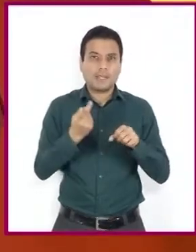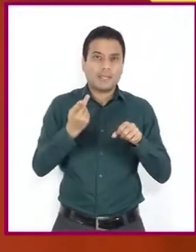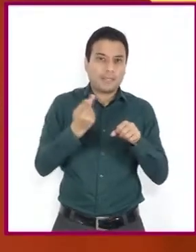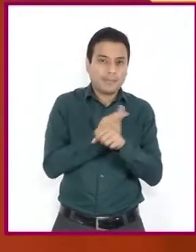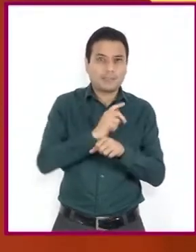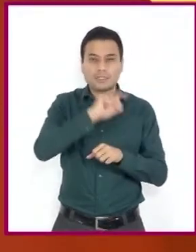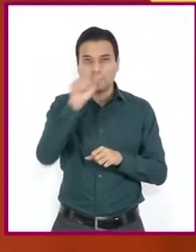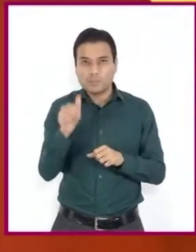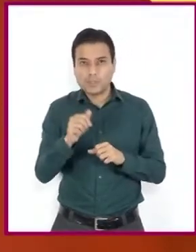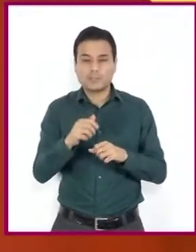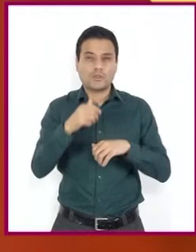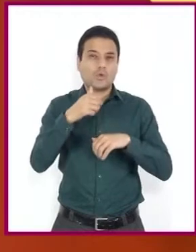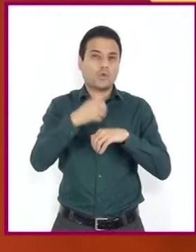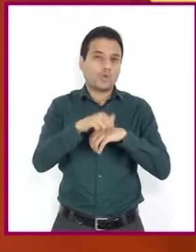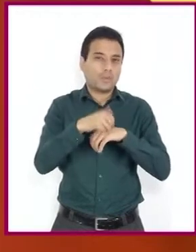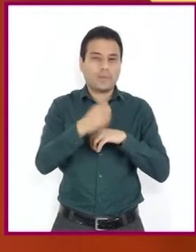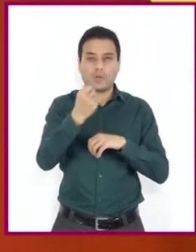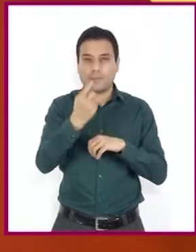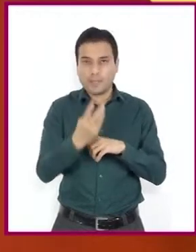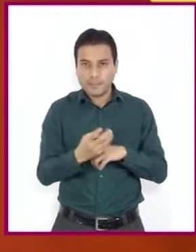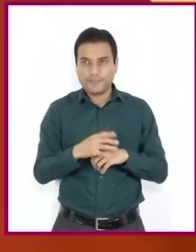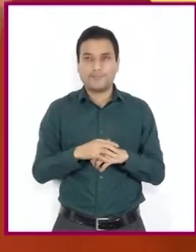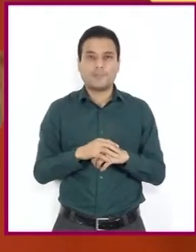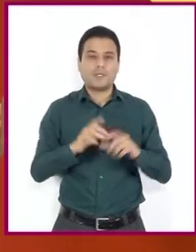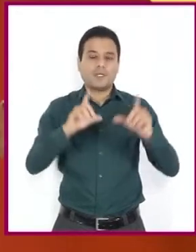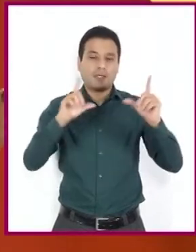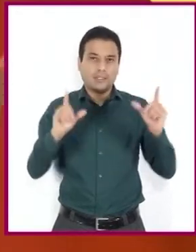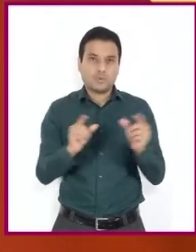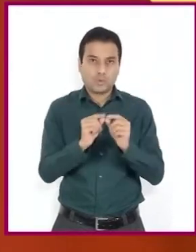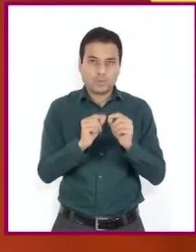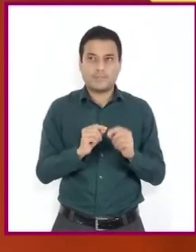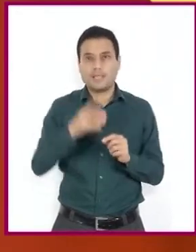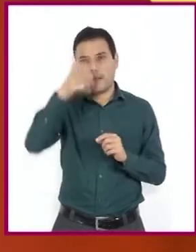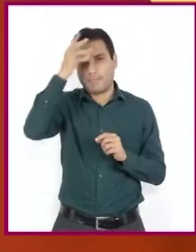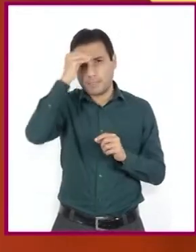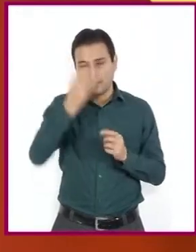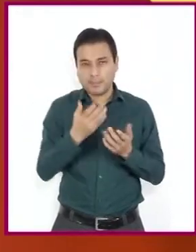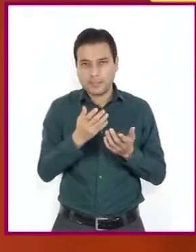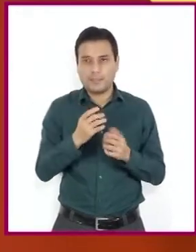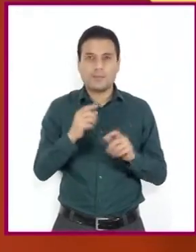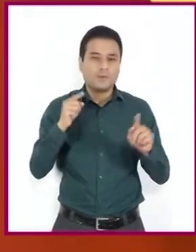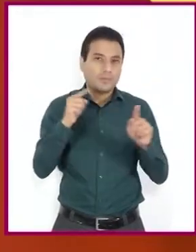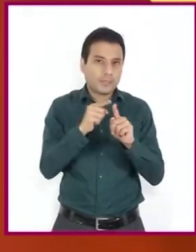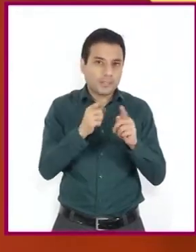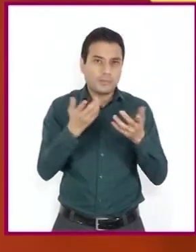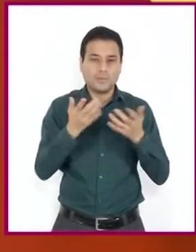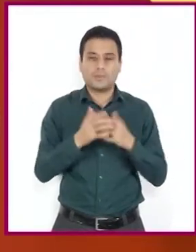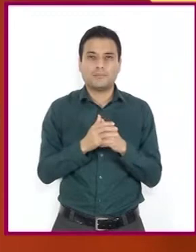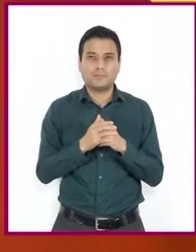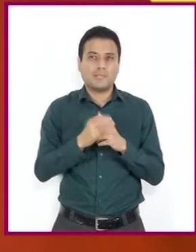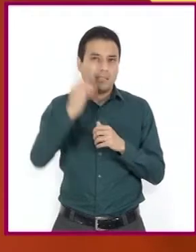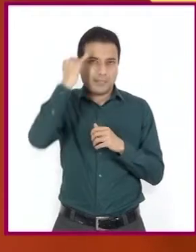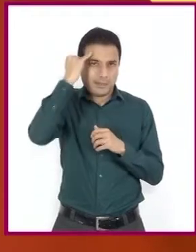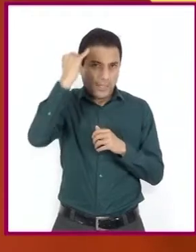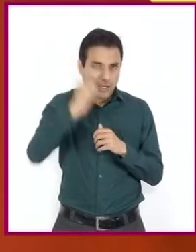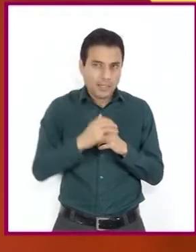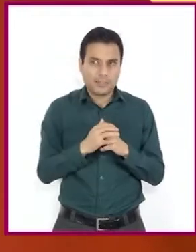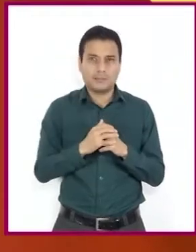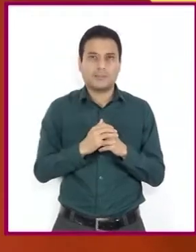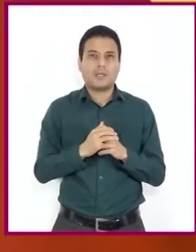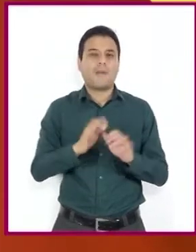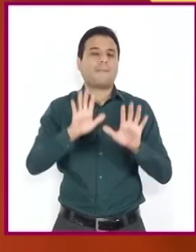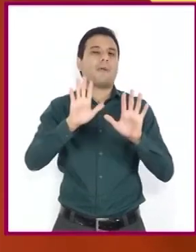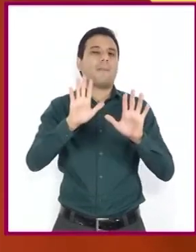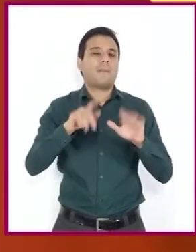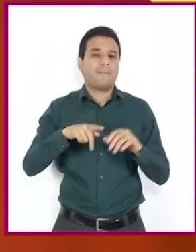efecto, enumeración, de resumen o conclusión, finalidad, hipótesis, objeción